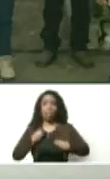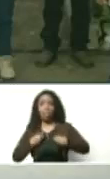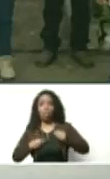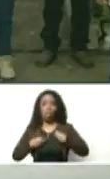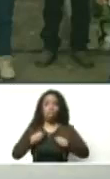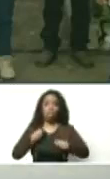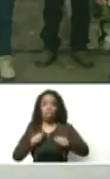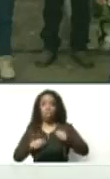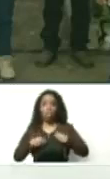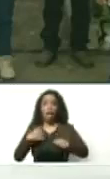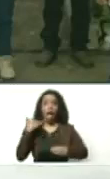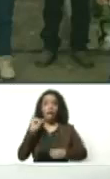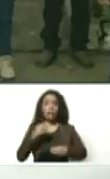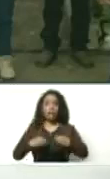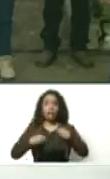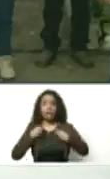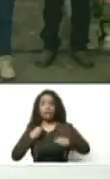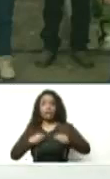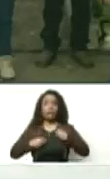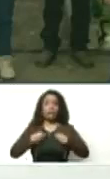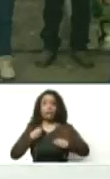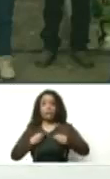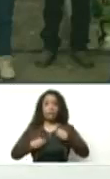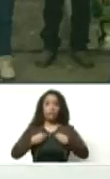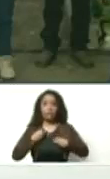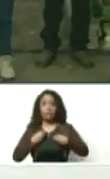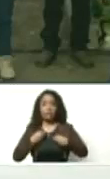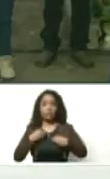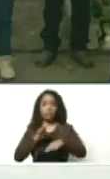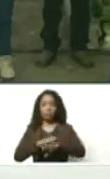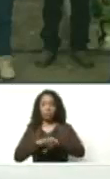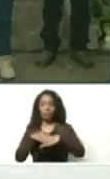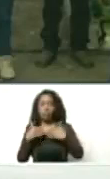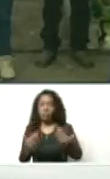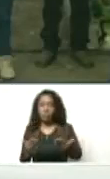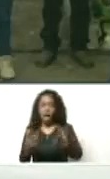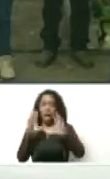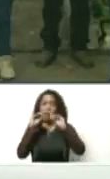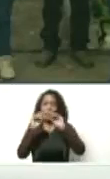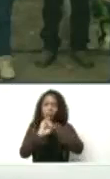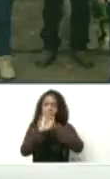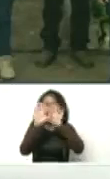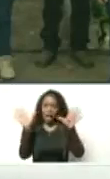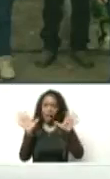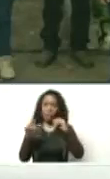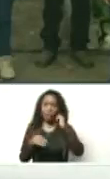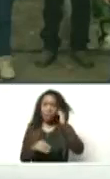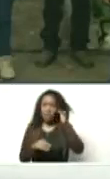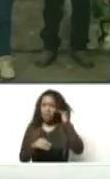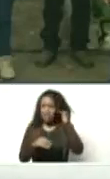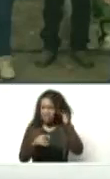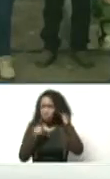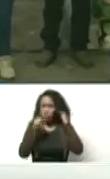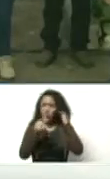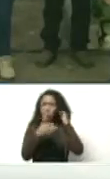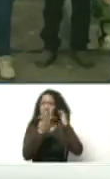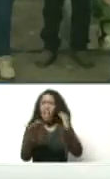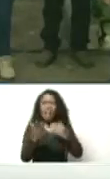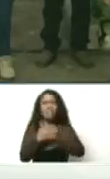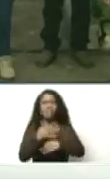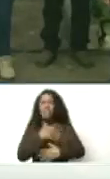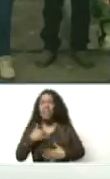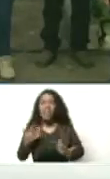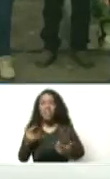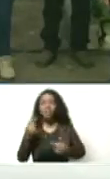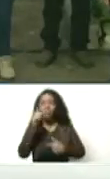escéptica? Tienes como una angustia de escepticismo, Pimentel. Háblame claro, Pimentel. ¿Qué es lo que quieres y qué tú crees